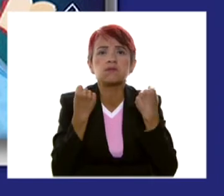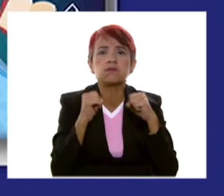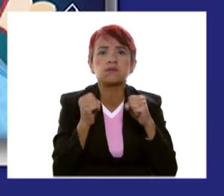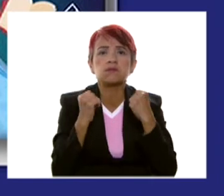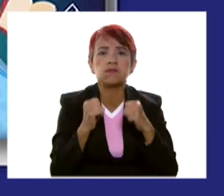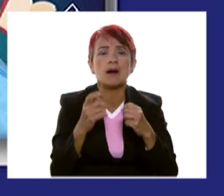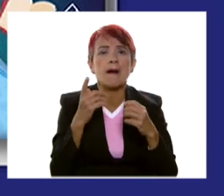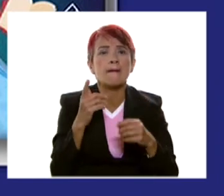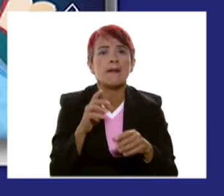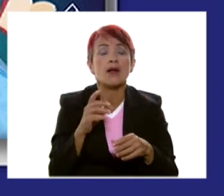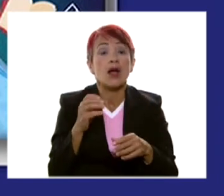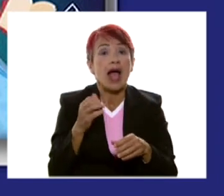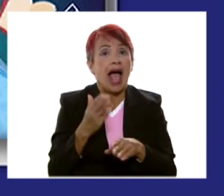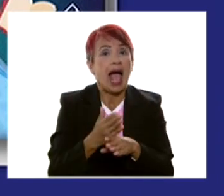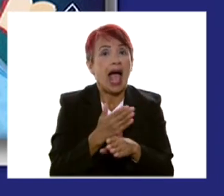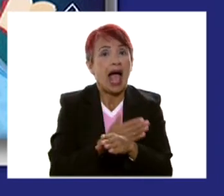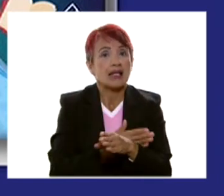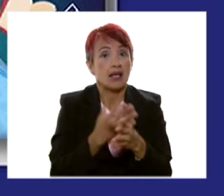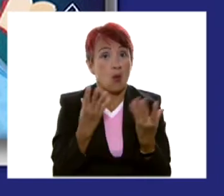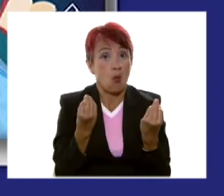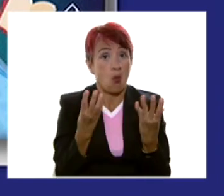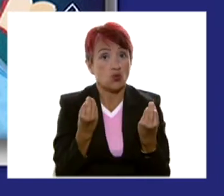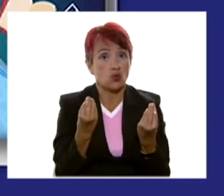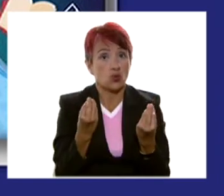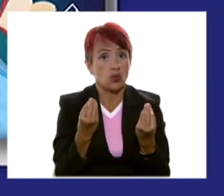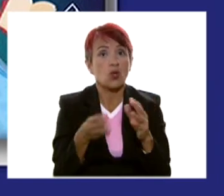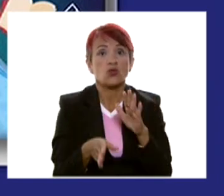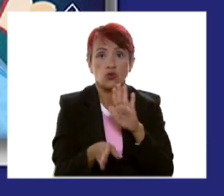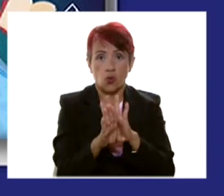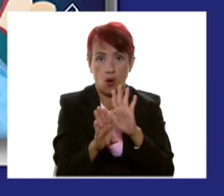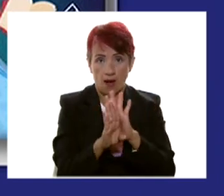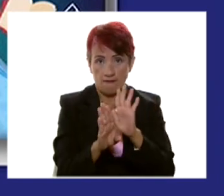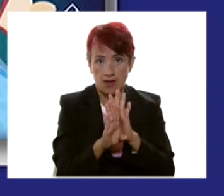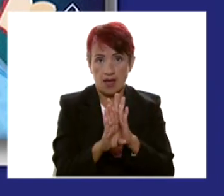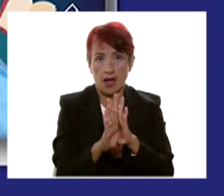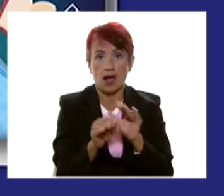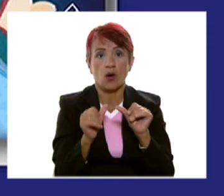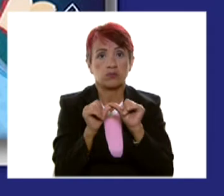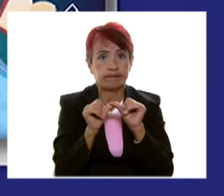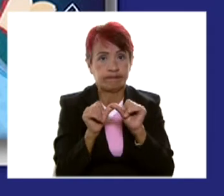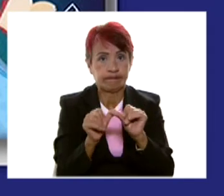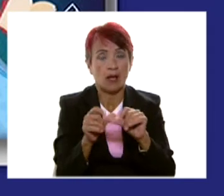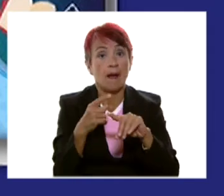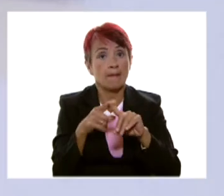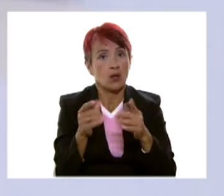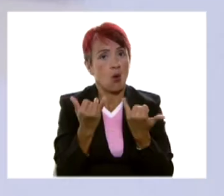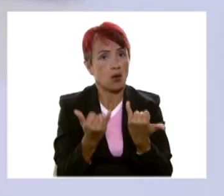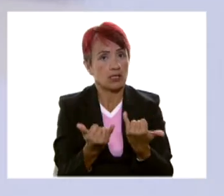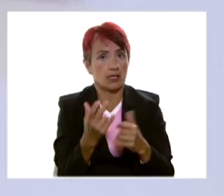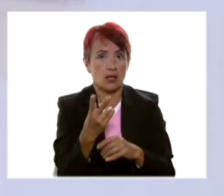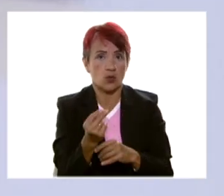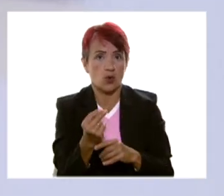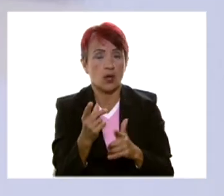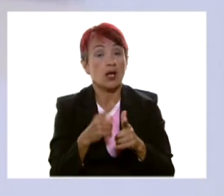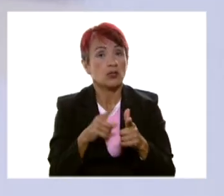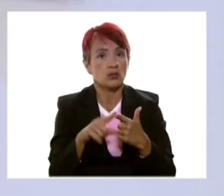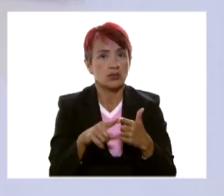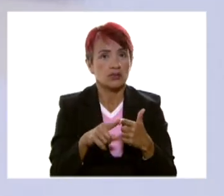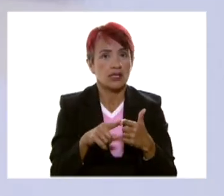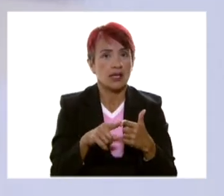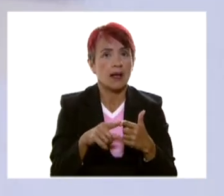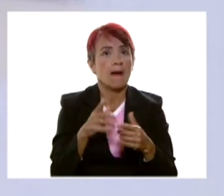lo practicaban. Muchos de ellos siguen conservando sus tradiciones, pero algunas tal vez ya no se realizan. Por todo esto de